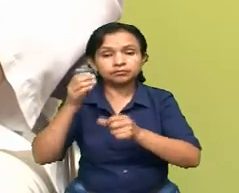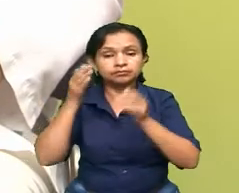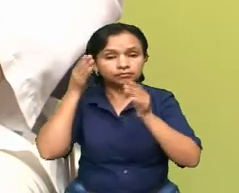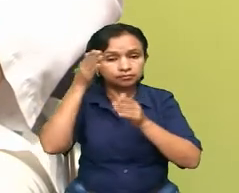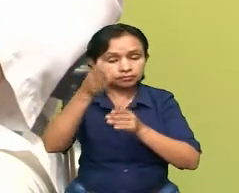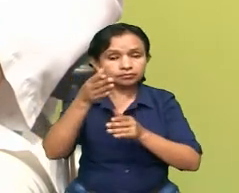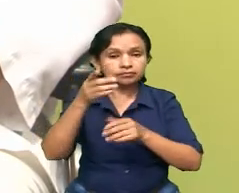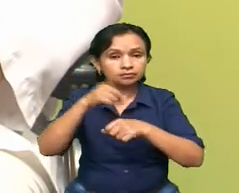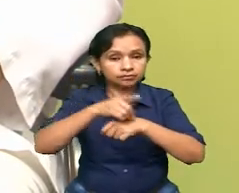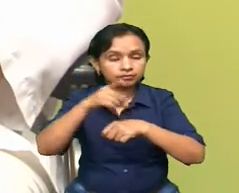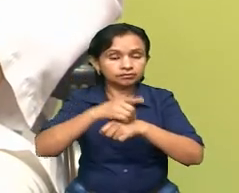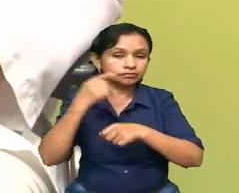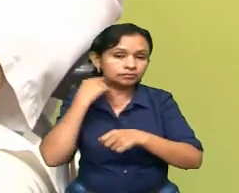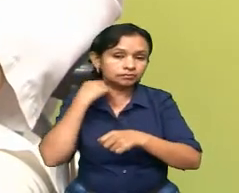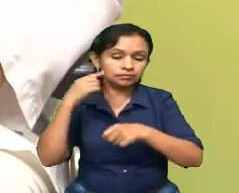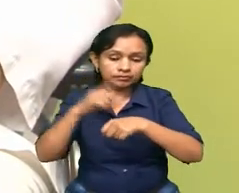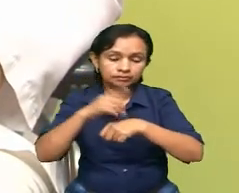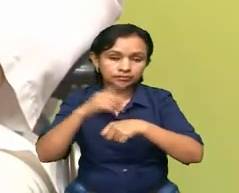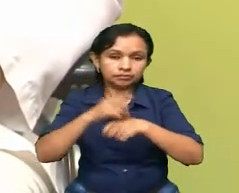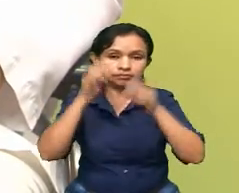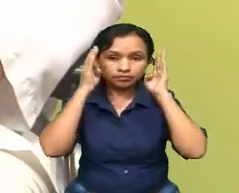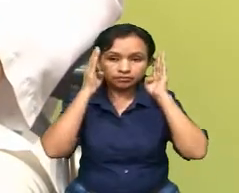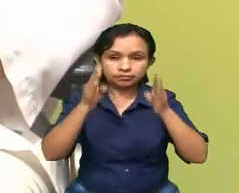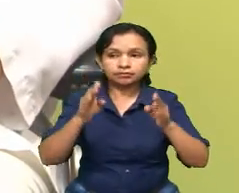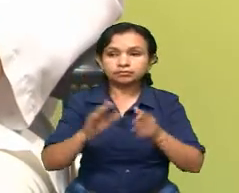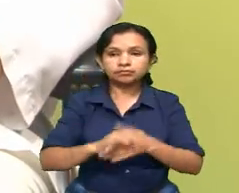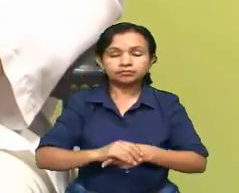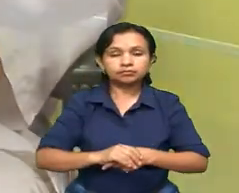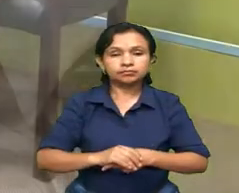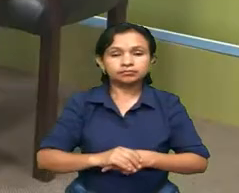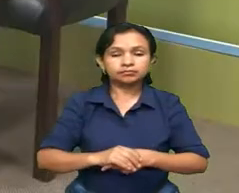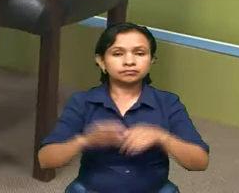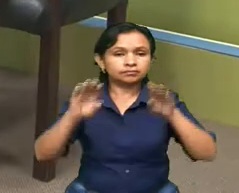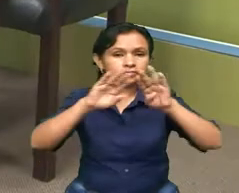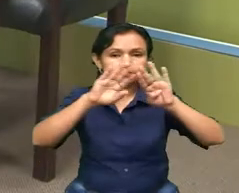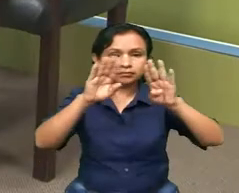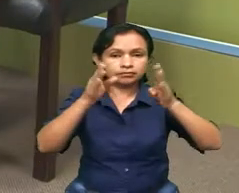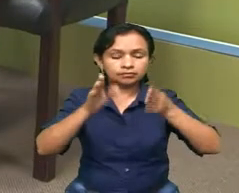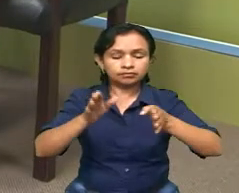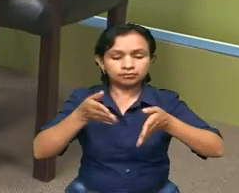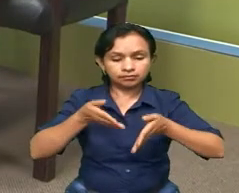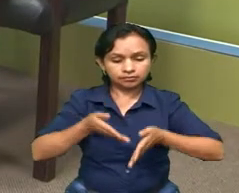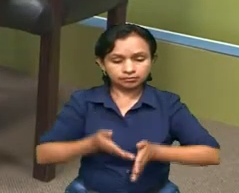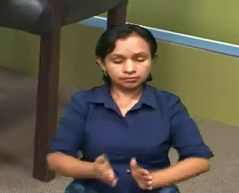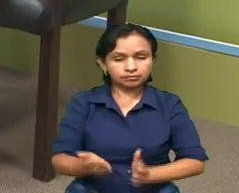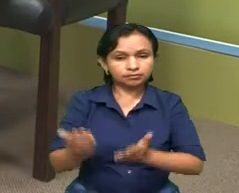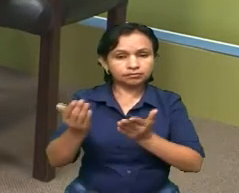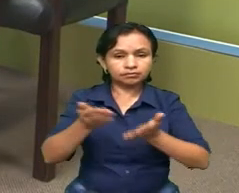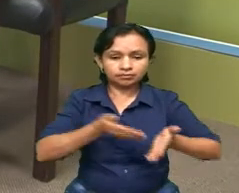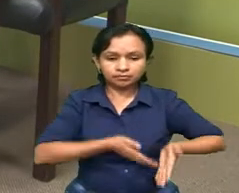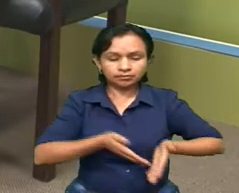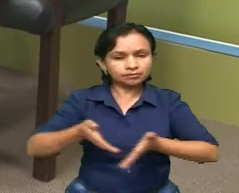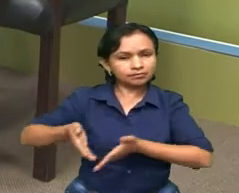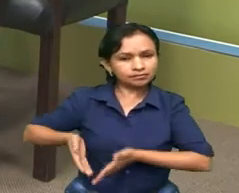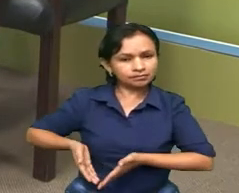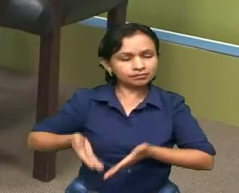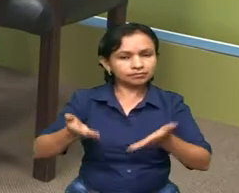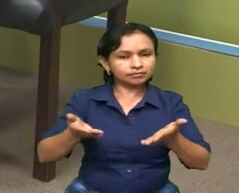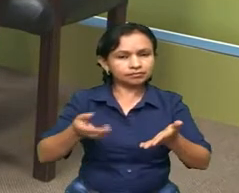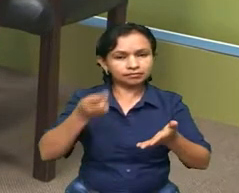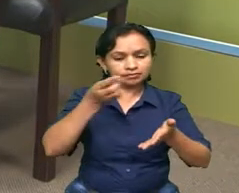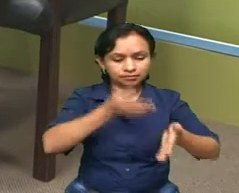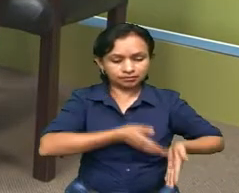nutricionales y con el médico. Volviendo al tema de las mujeres que dieron a luz a gemelo o